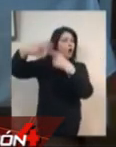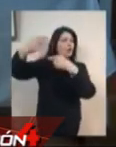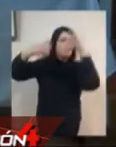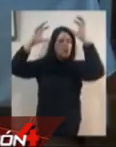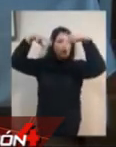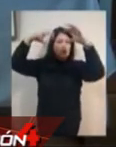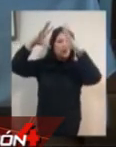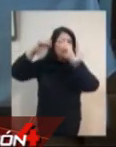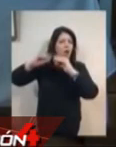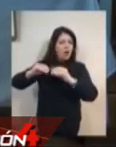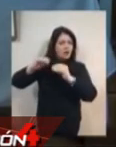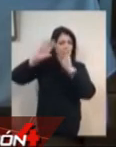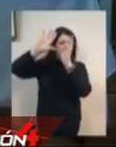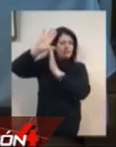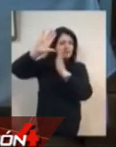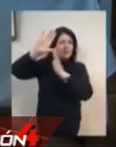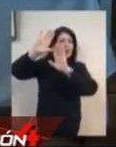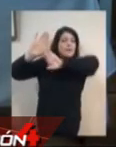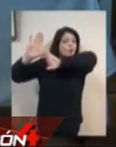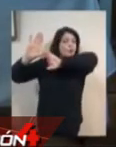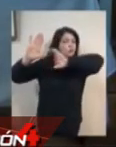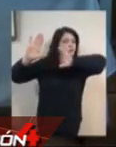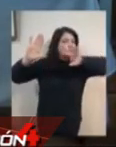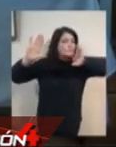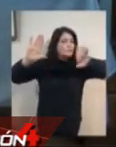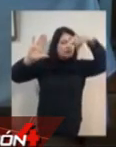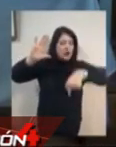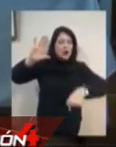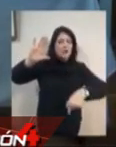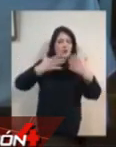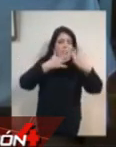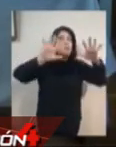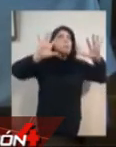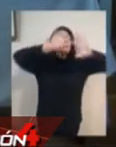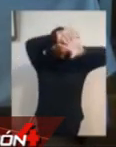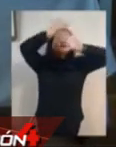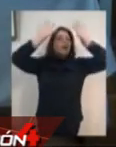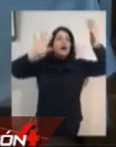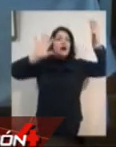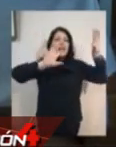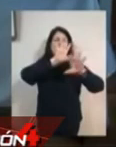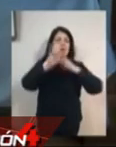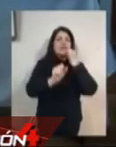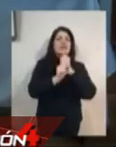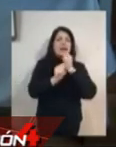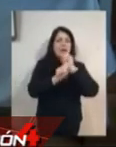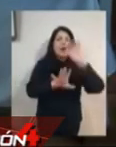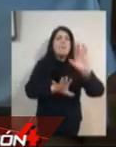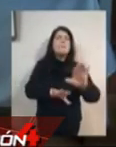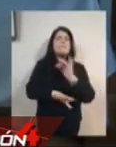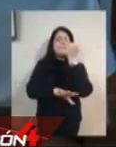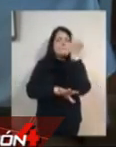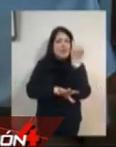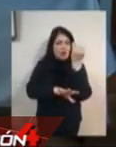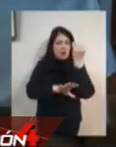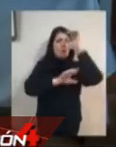lluvia y nieve o nevisca, pero la región sur se despejaría y esto nos permitiría hacer intervenciones por aire, lo que no